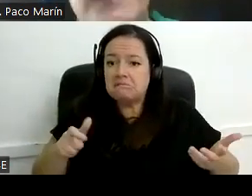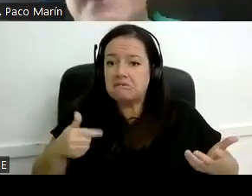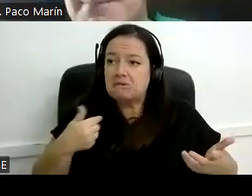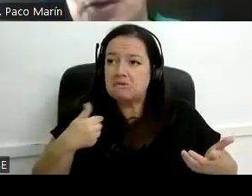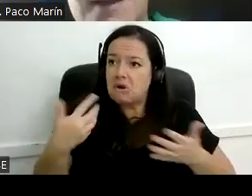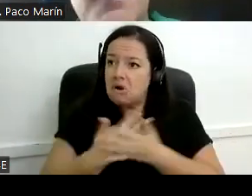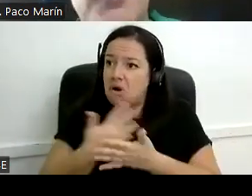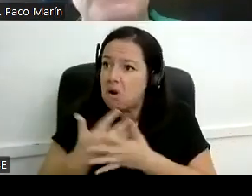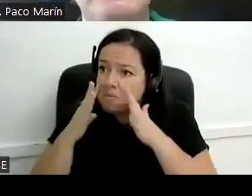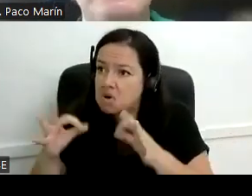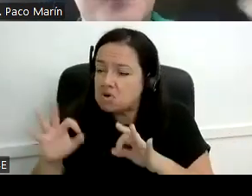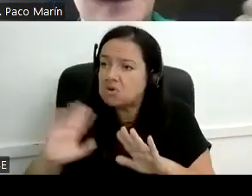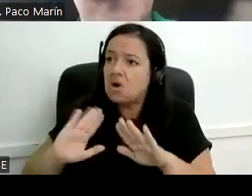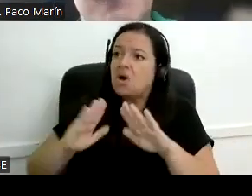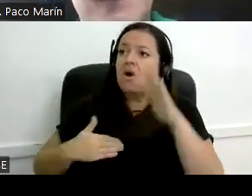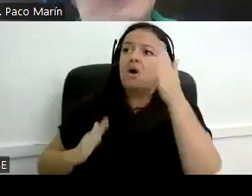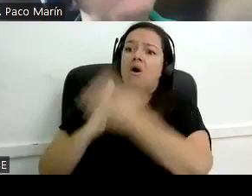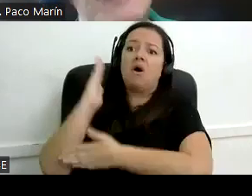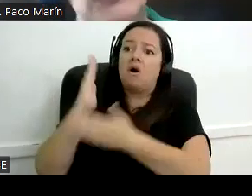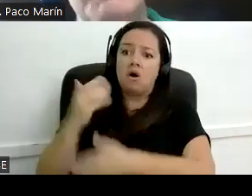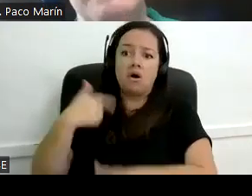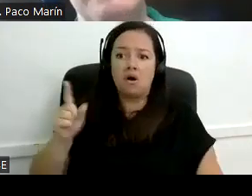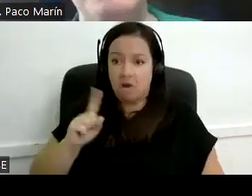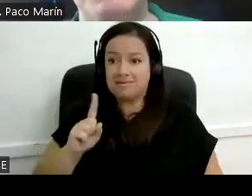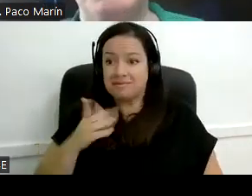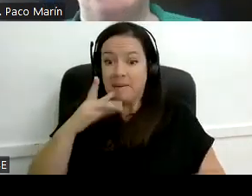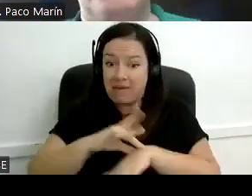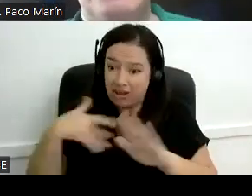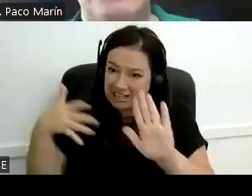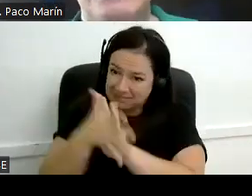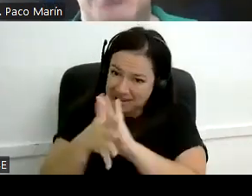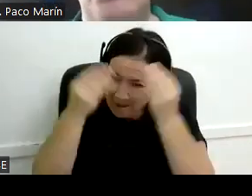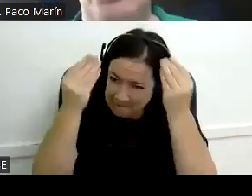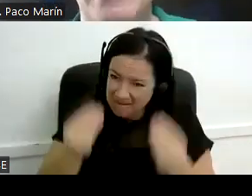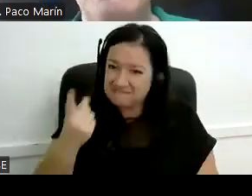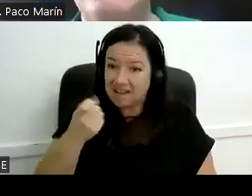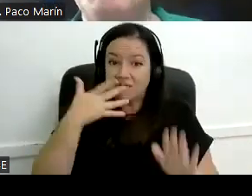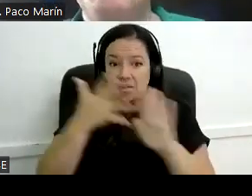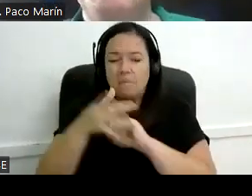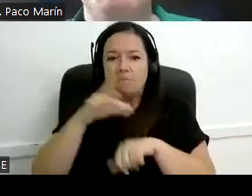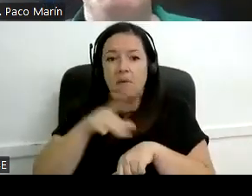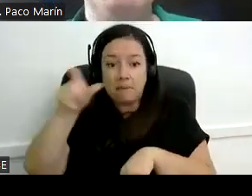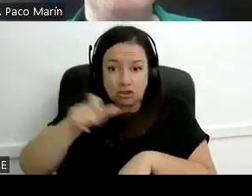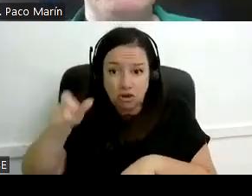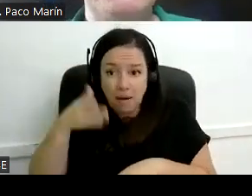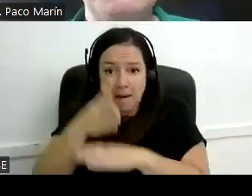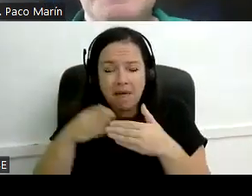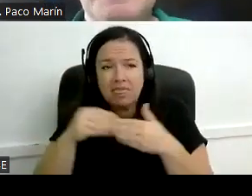o los utiliza menos tiempo y se acaba generando menos dependencia y menos tolerancia.